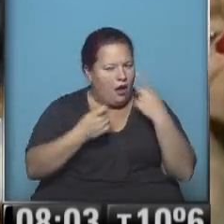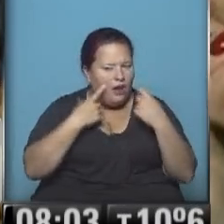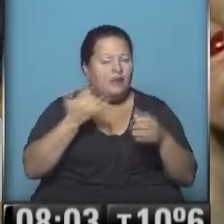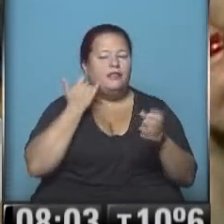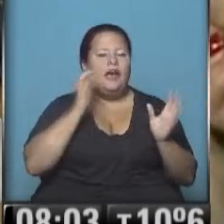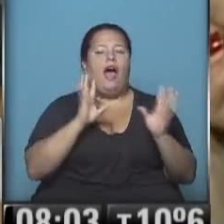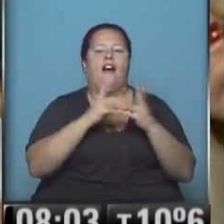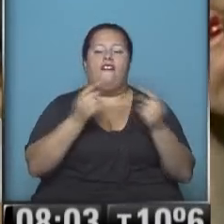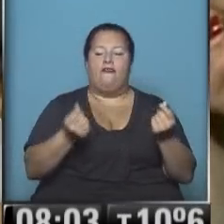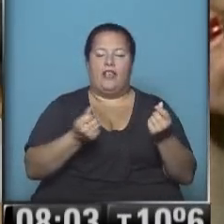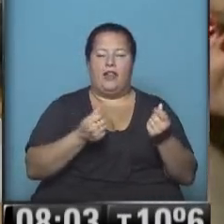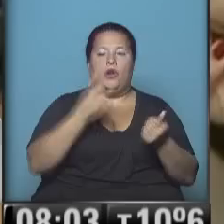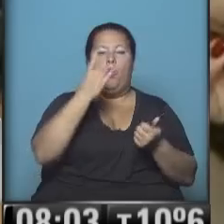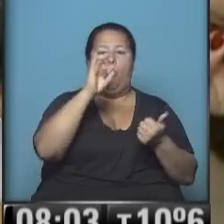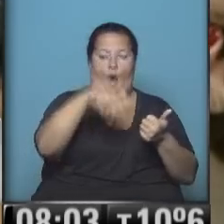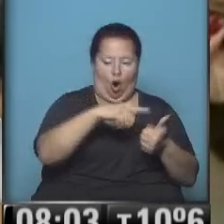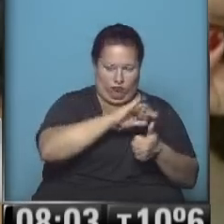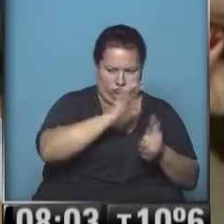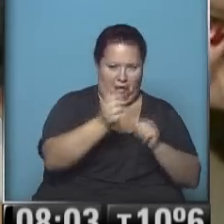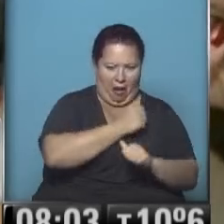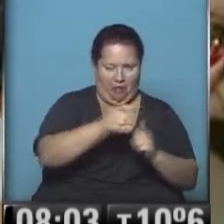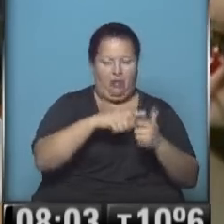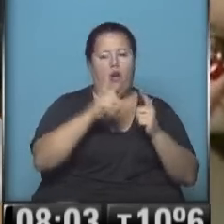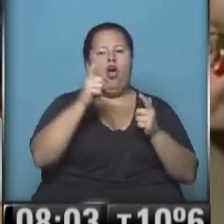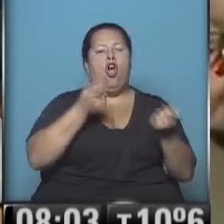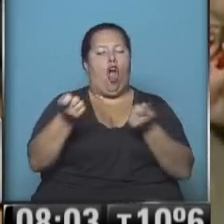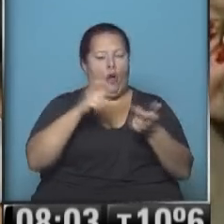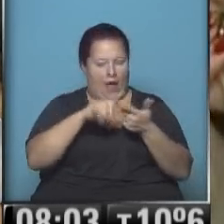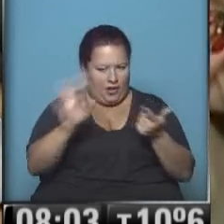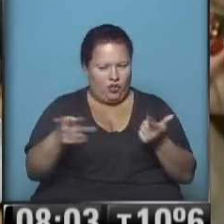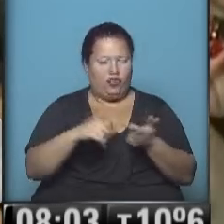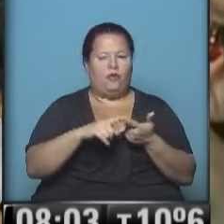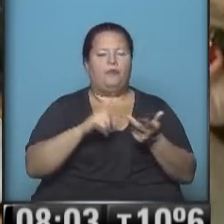cerraron WOM, empleado de comercio,